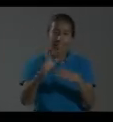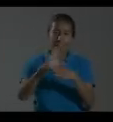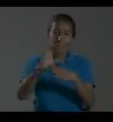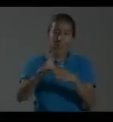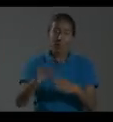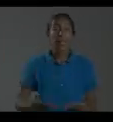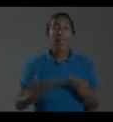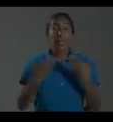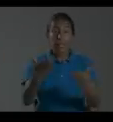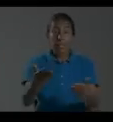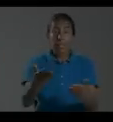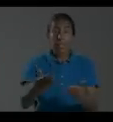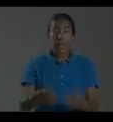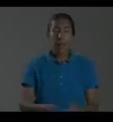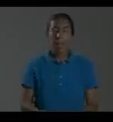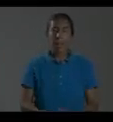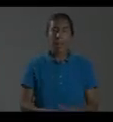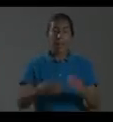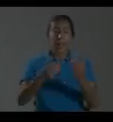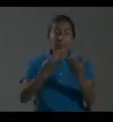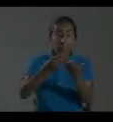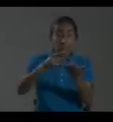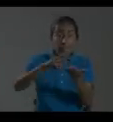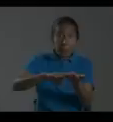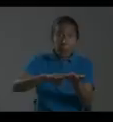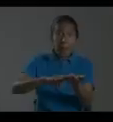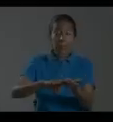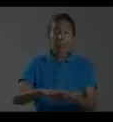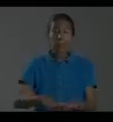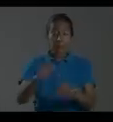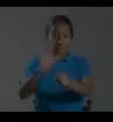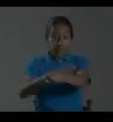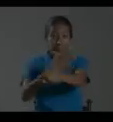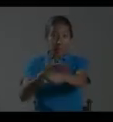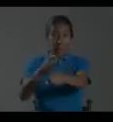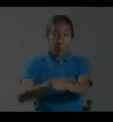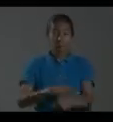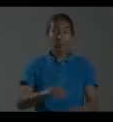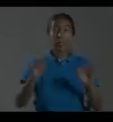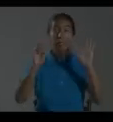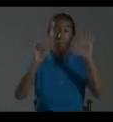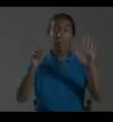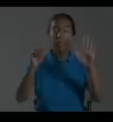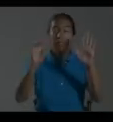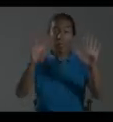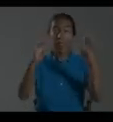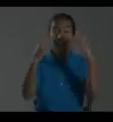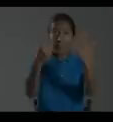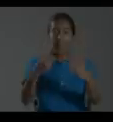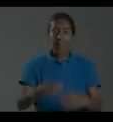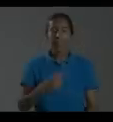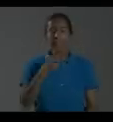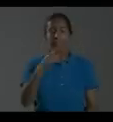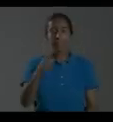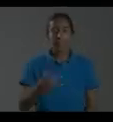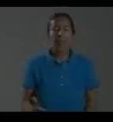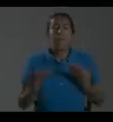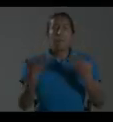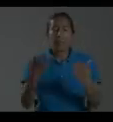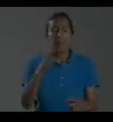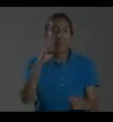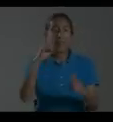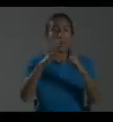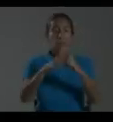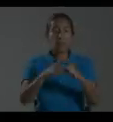Salmo 16, que decía: Me darás a conocer los caminos de la vida